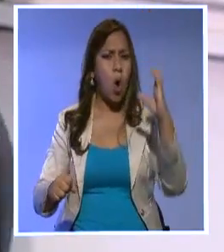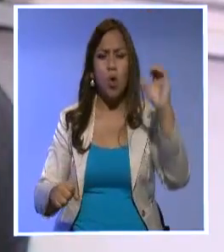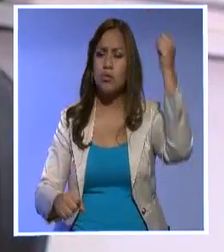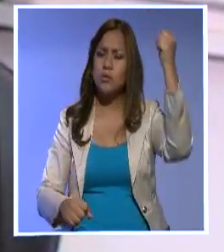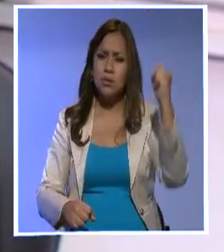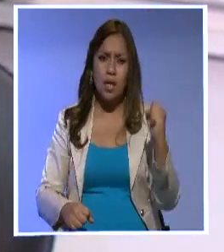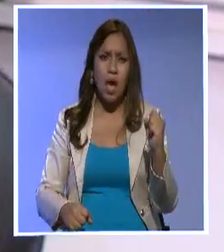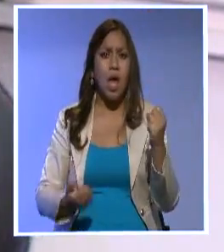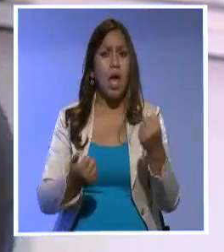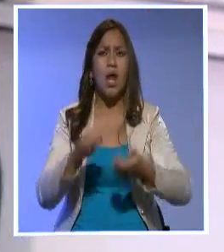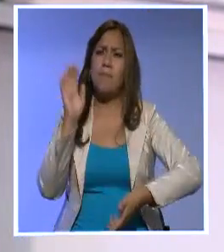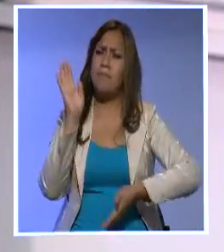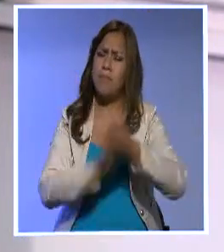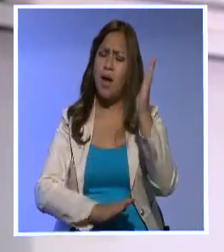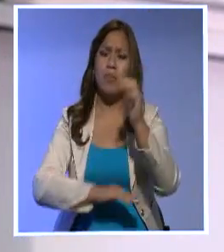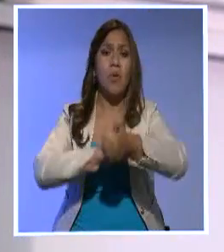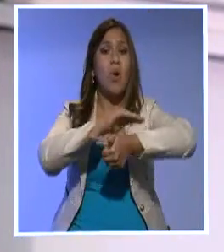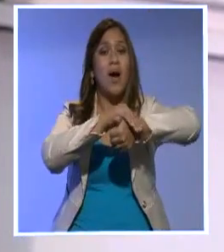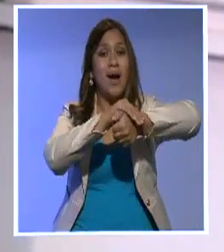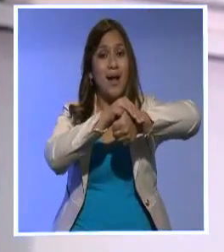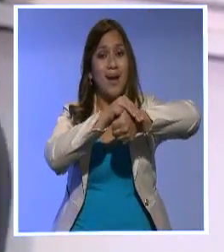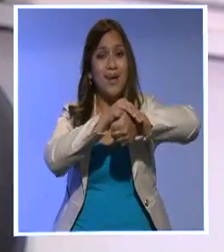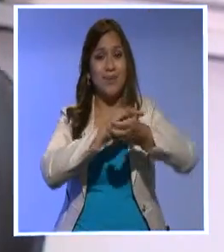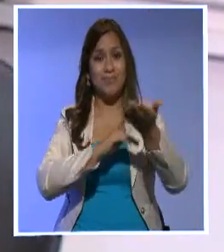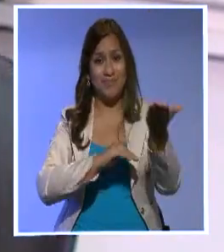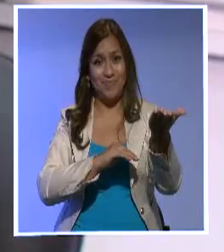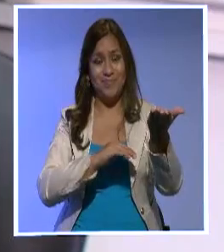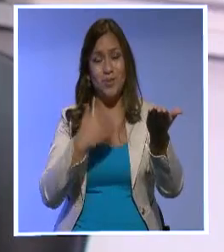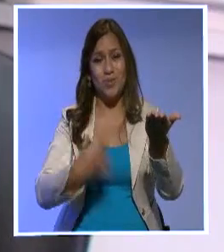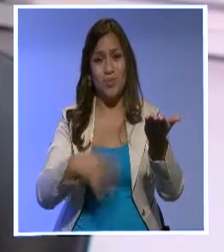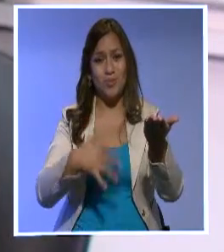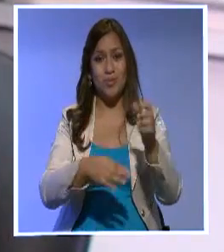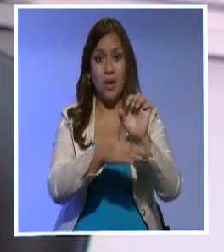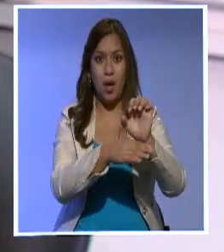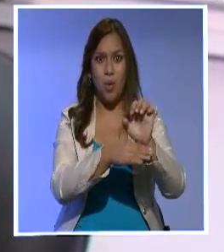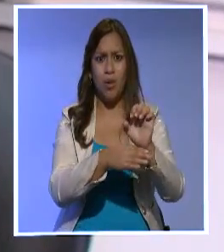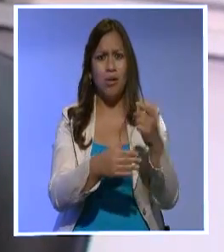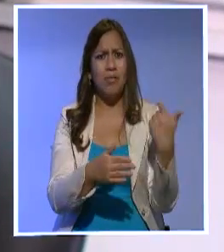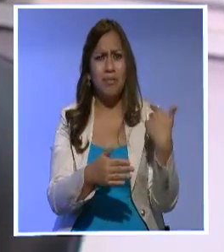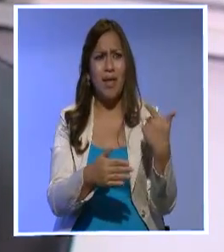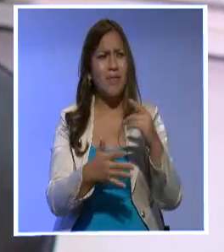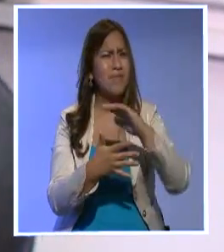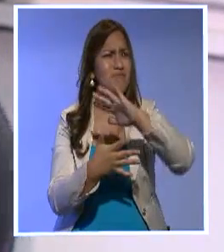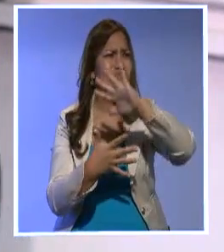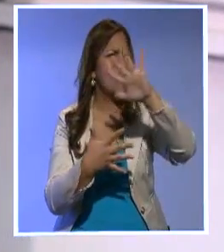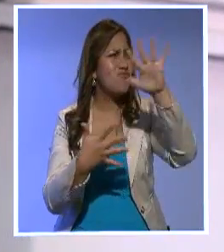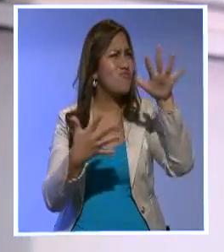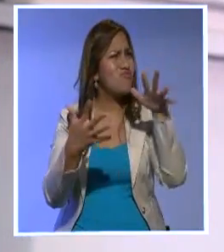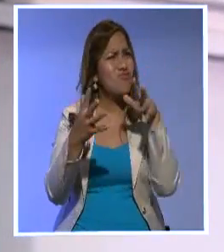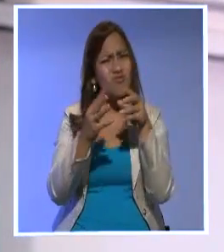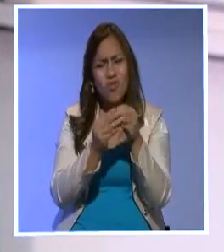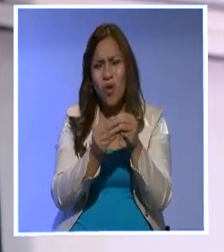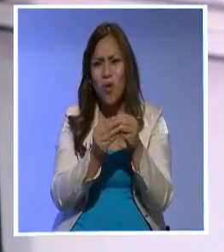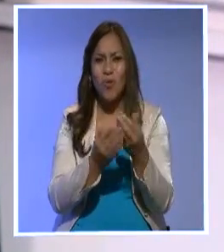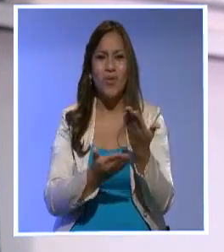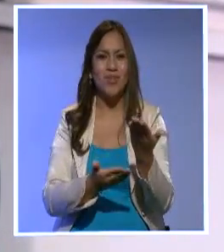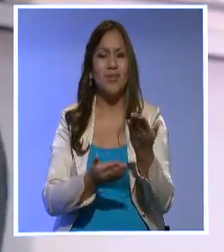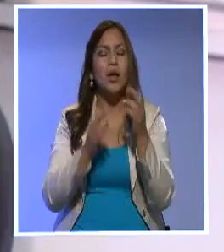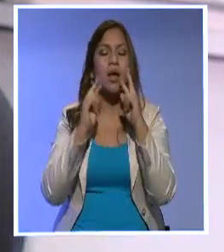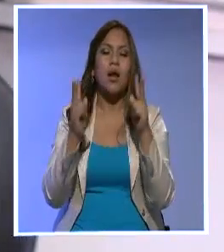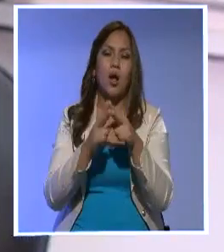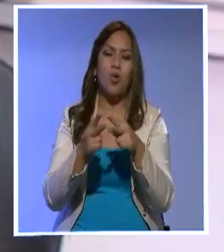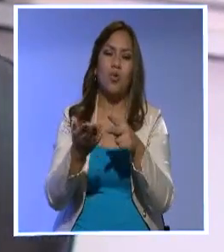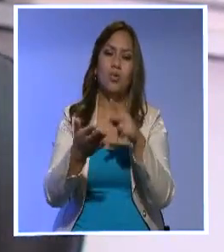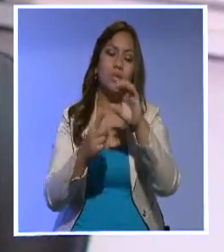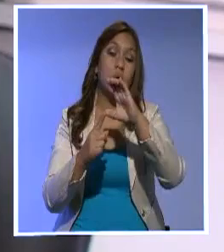a galápagos realmente disfrutar de uno de los países más megadiversos del mundo y conocer nuestras culturas reconocernos en el otro eso